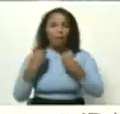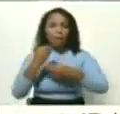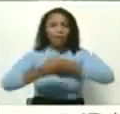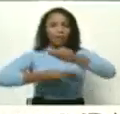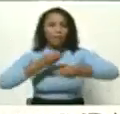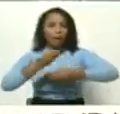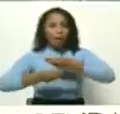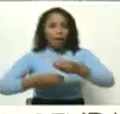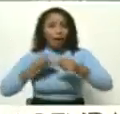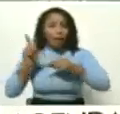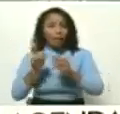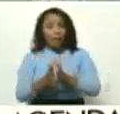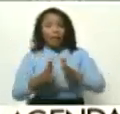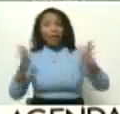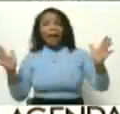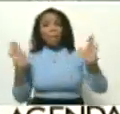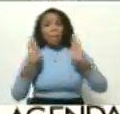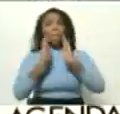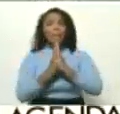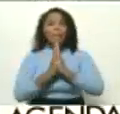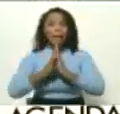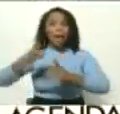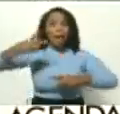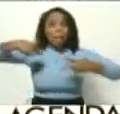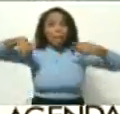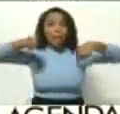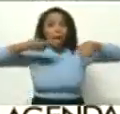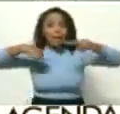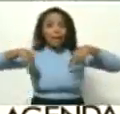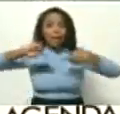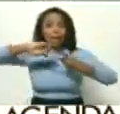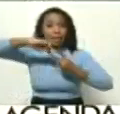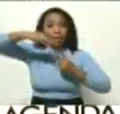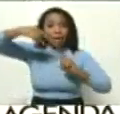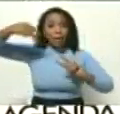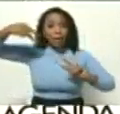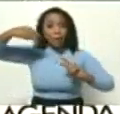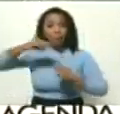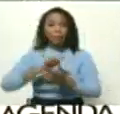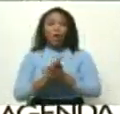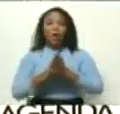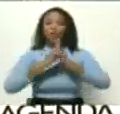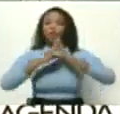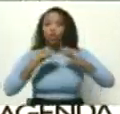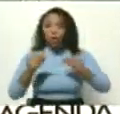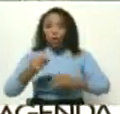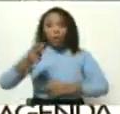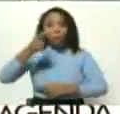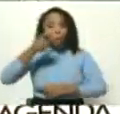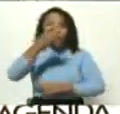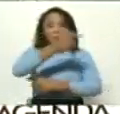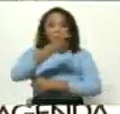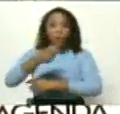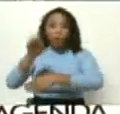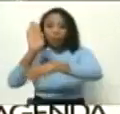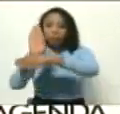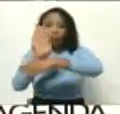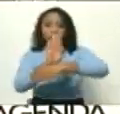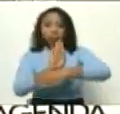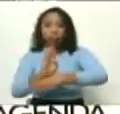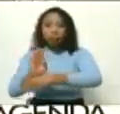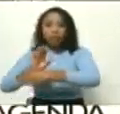haga esta gran misa en la Plaza Diego Ibarra, con toda la seguridad y la protección